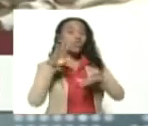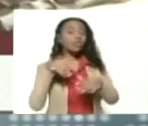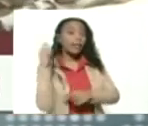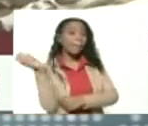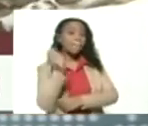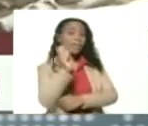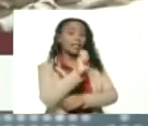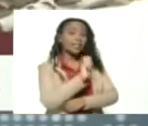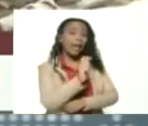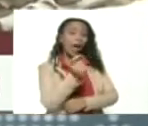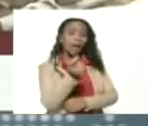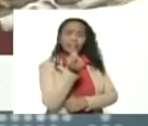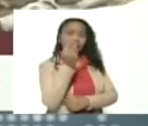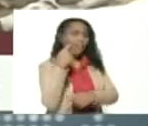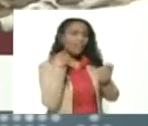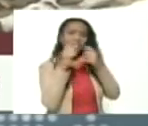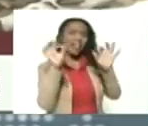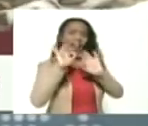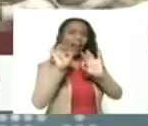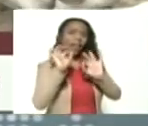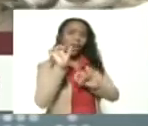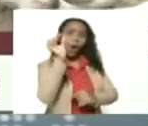sin vender una gota de petróleo al mundo.